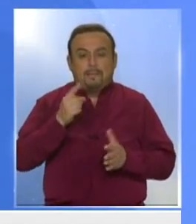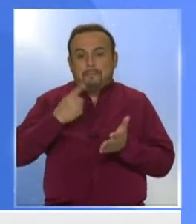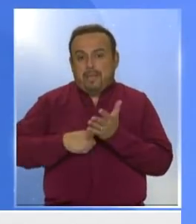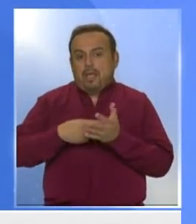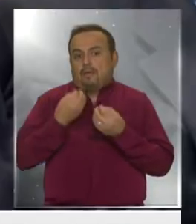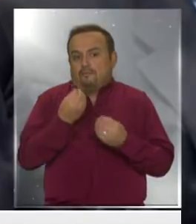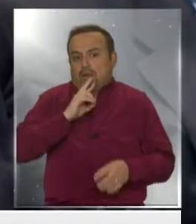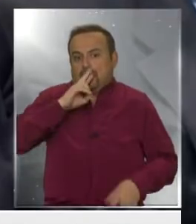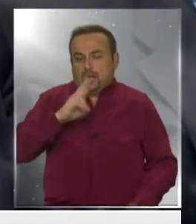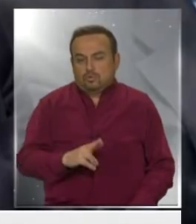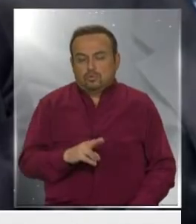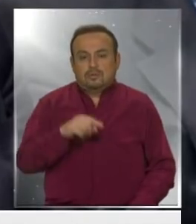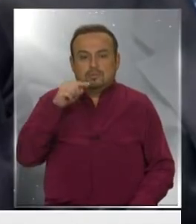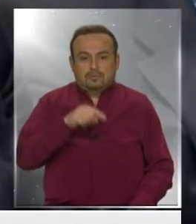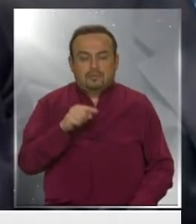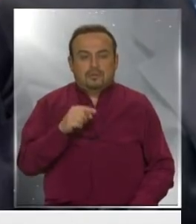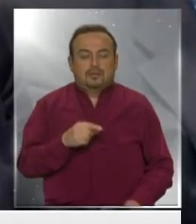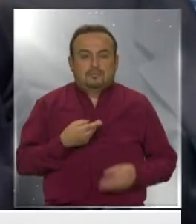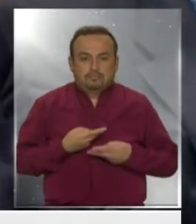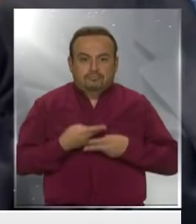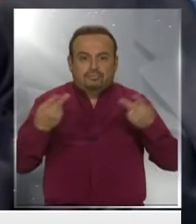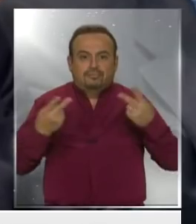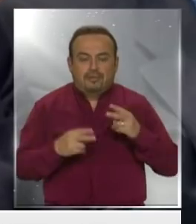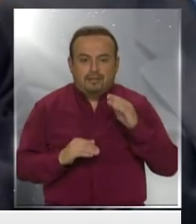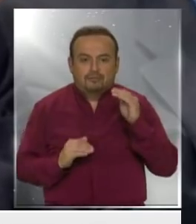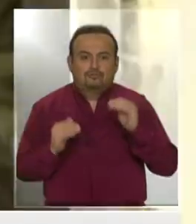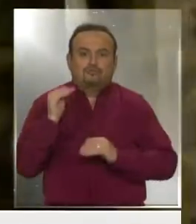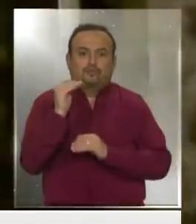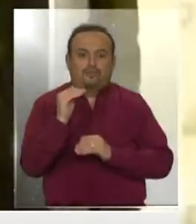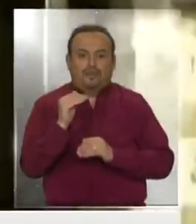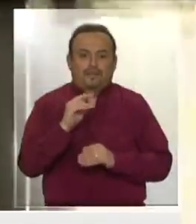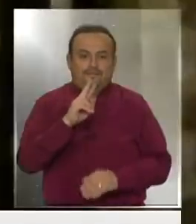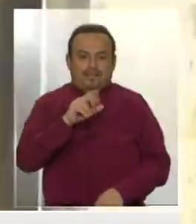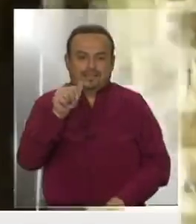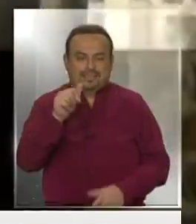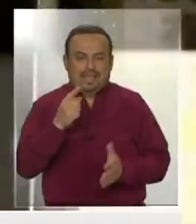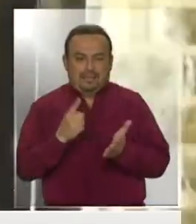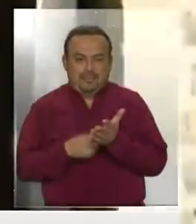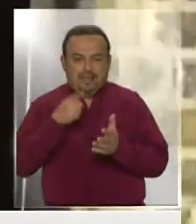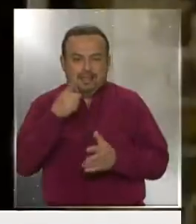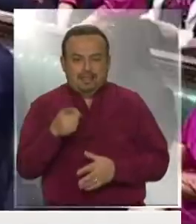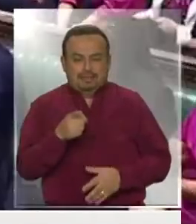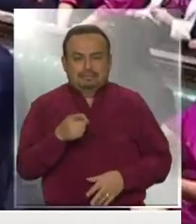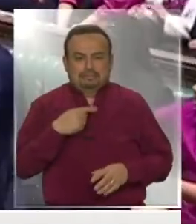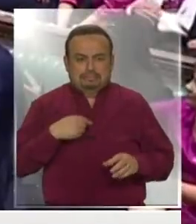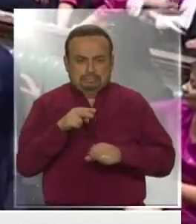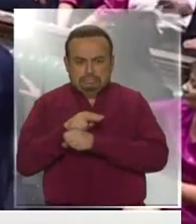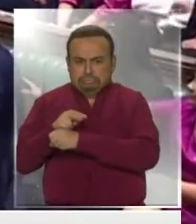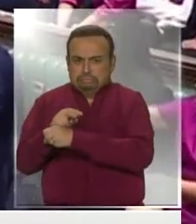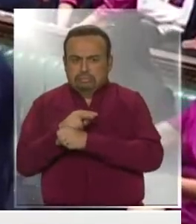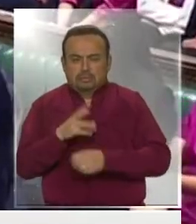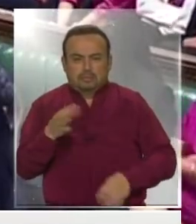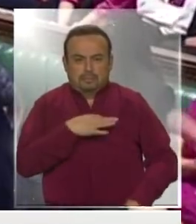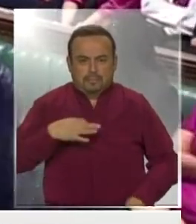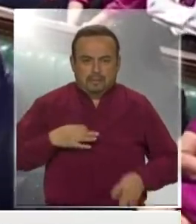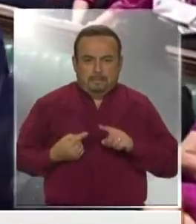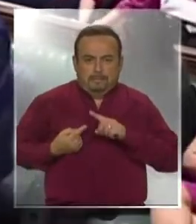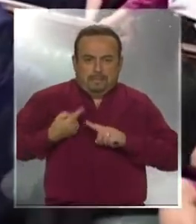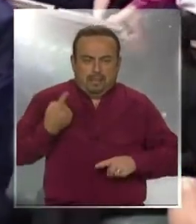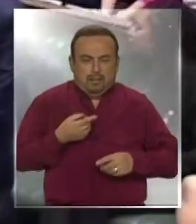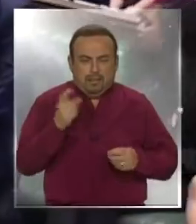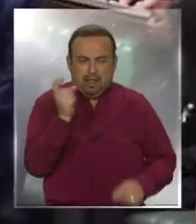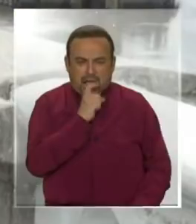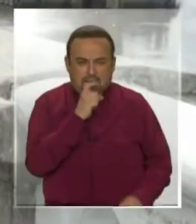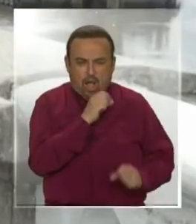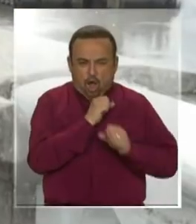buen resultado, este nuevo escenario significa un gran golpe para la administración de Johnson. Este ha tenido que enfrentar las críticas